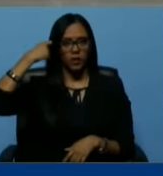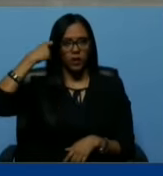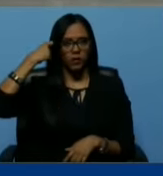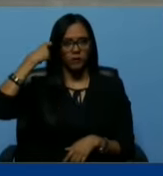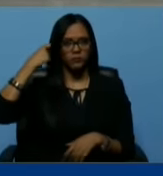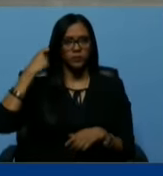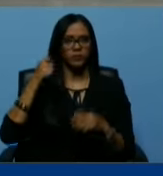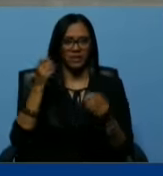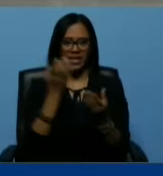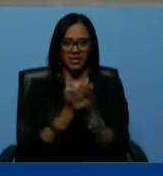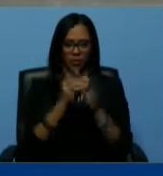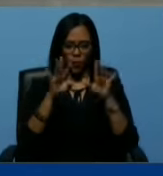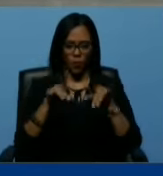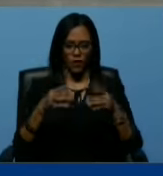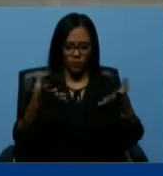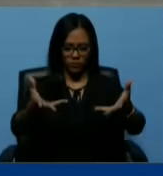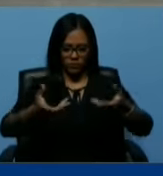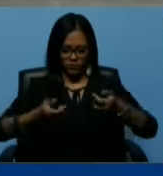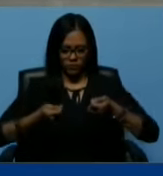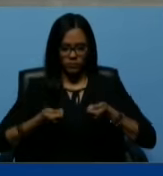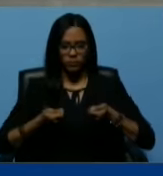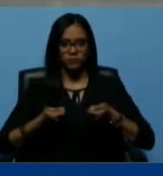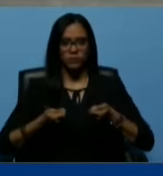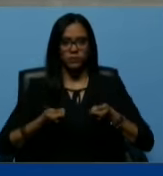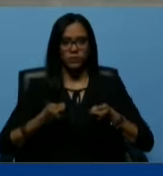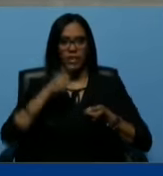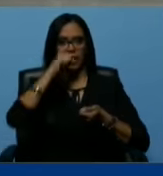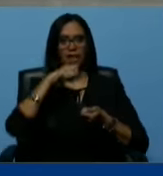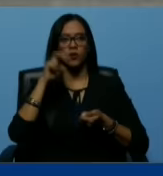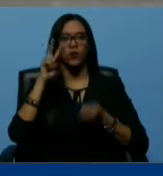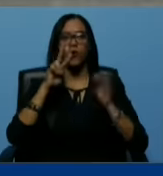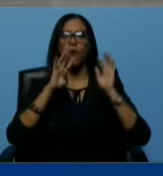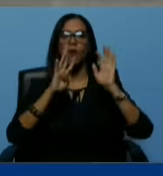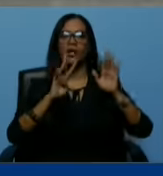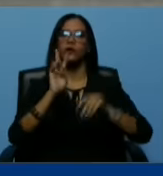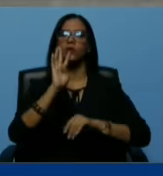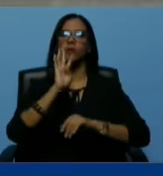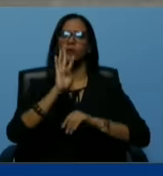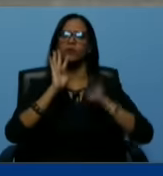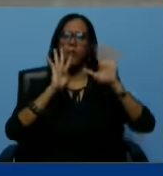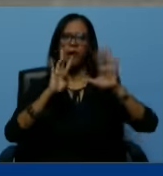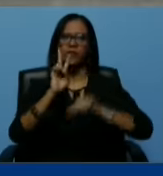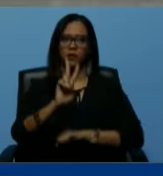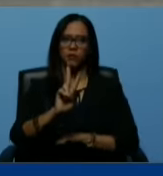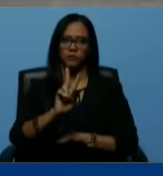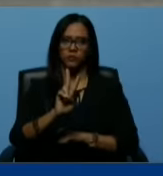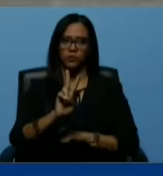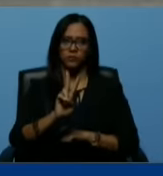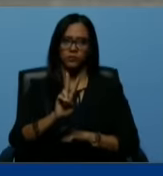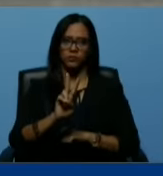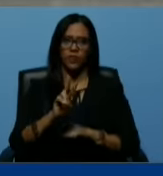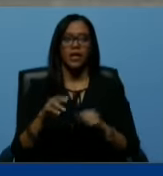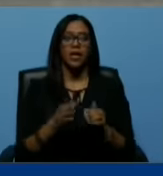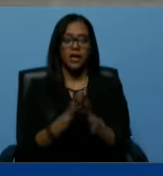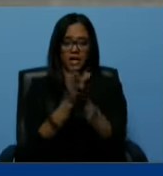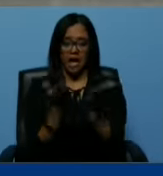documento cayó en mis manos en el año 92 y abro este documento, el libro azul, que lo he publicado en mis